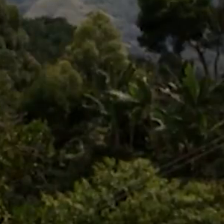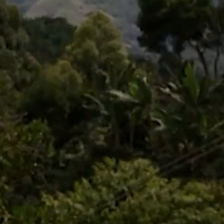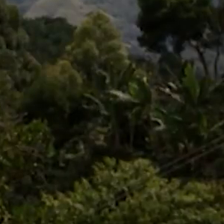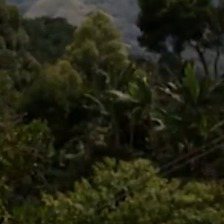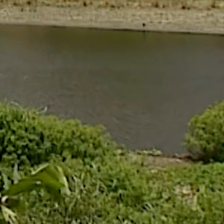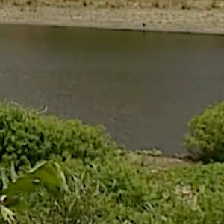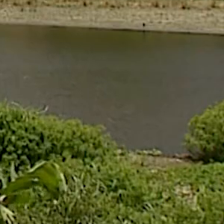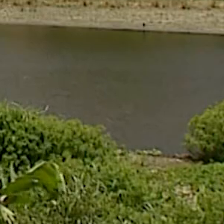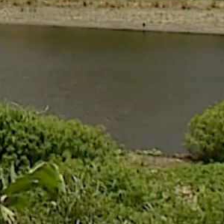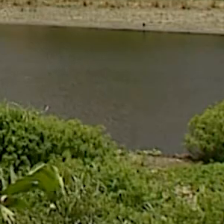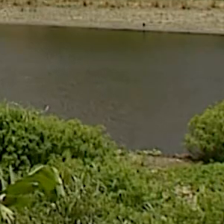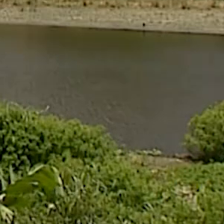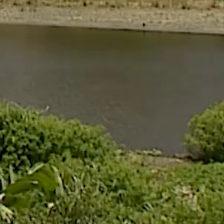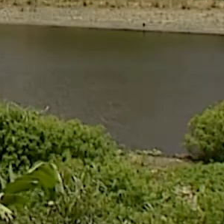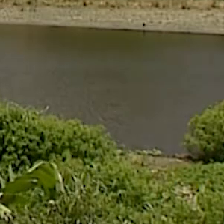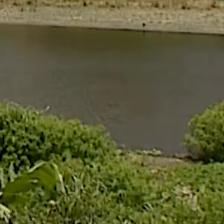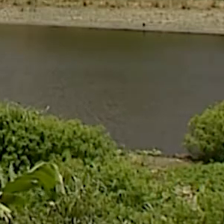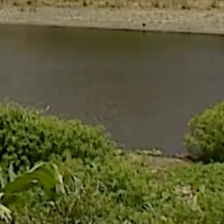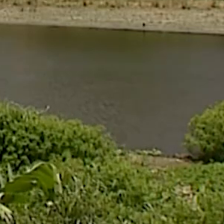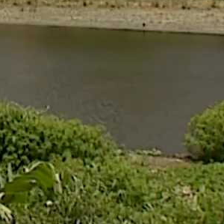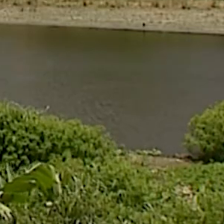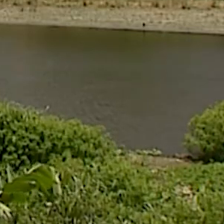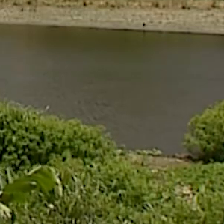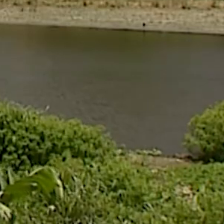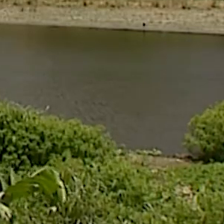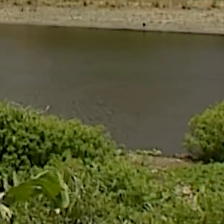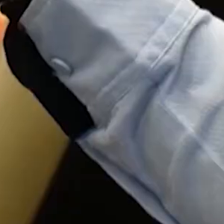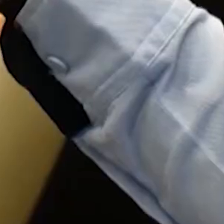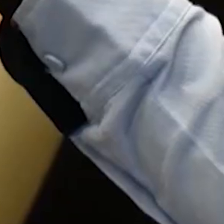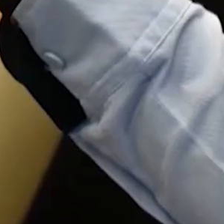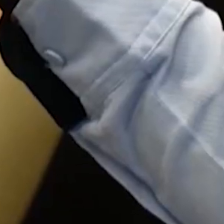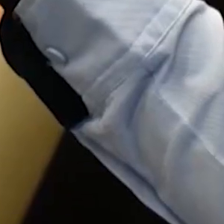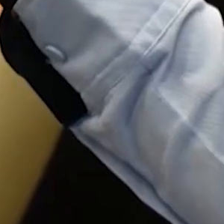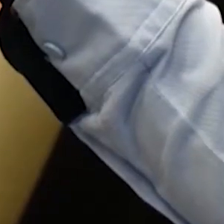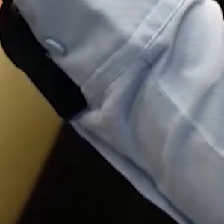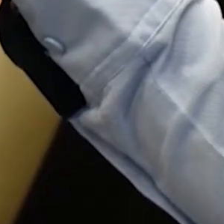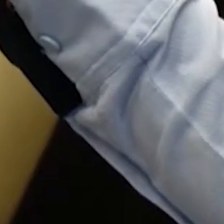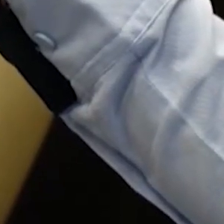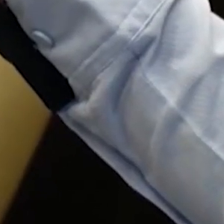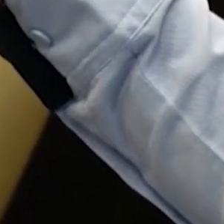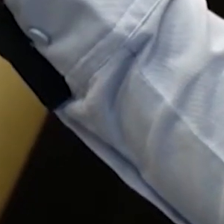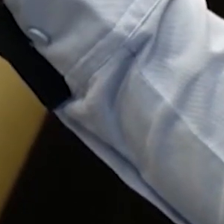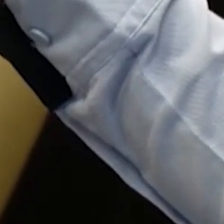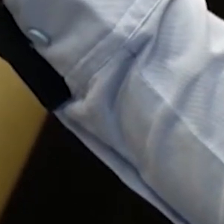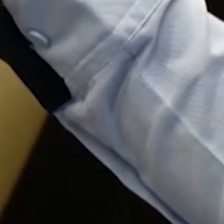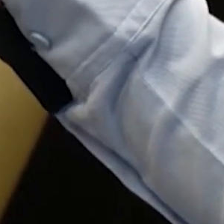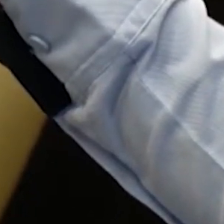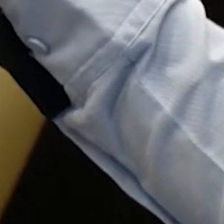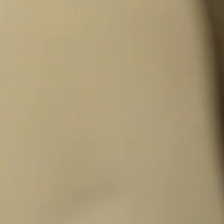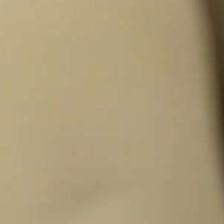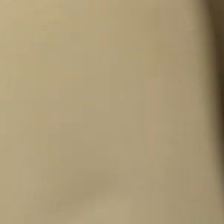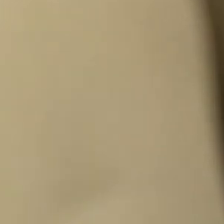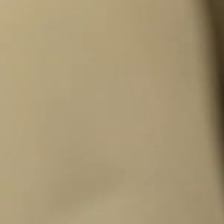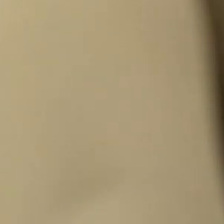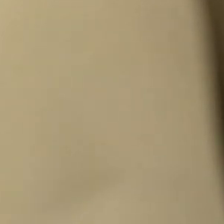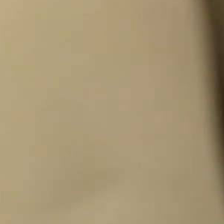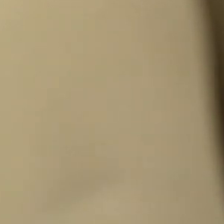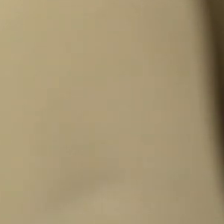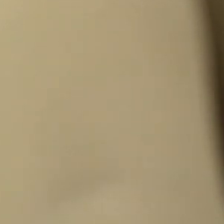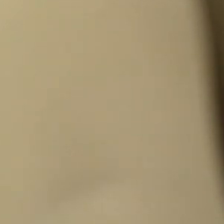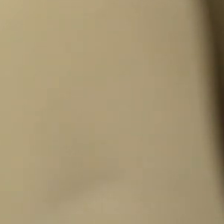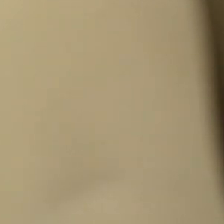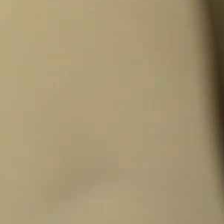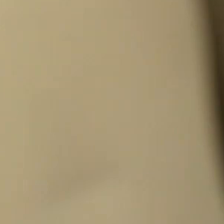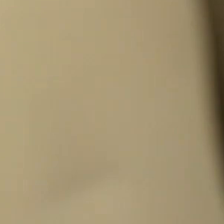de reforestación, dejaríamos de proteger nuestros humedales y sumado a eso, nos tocaría salir entre